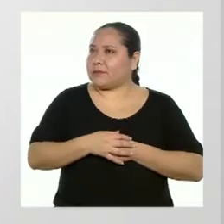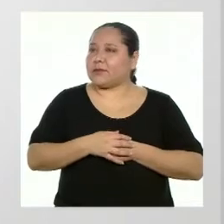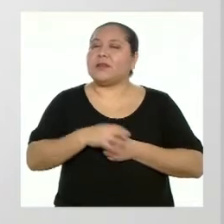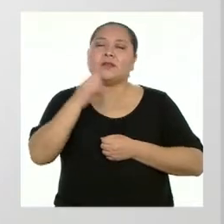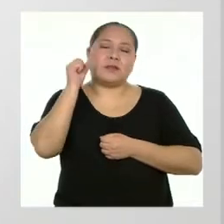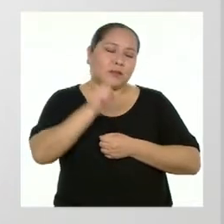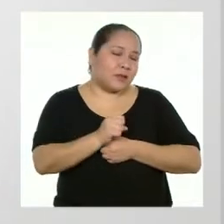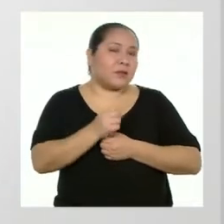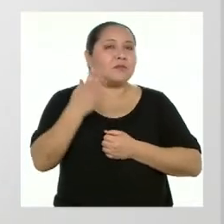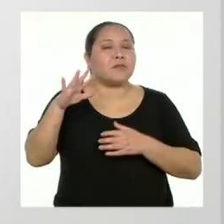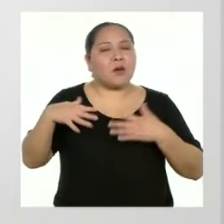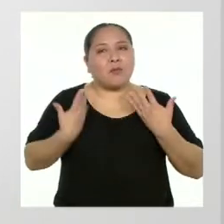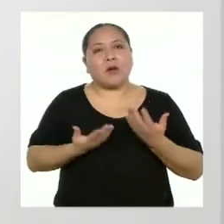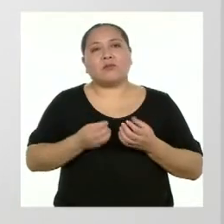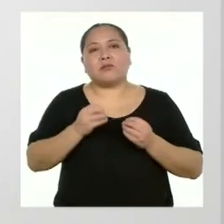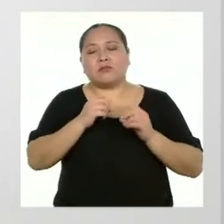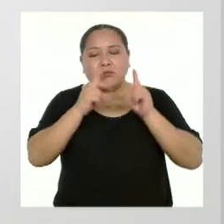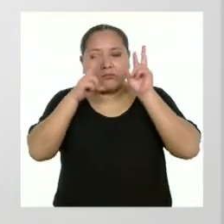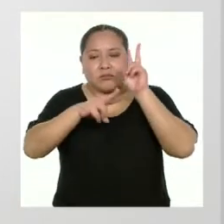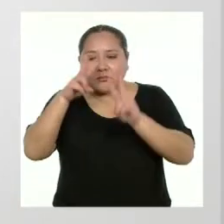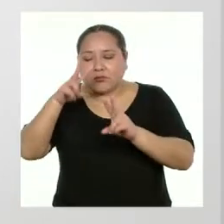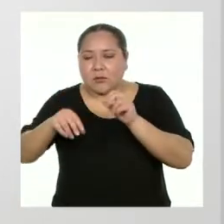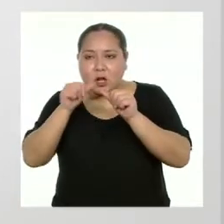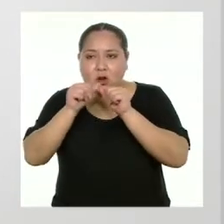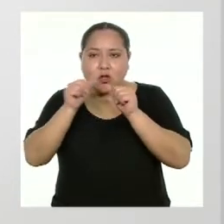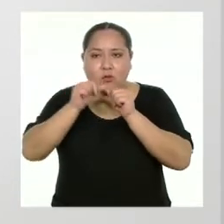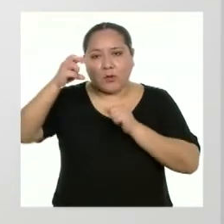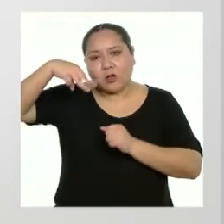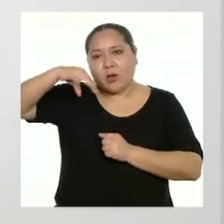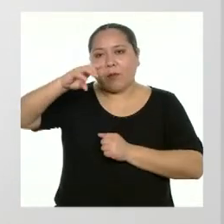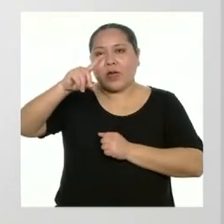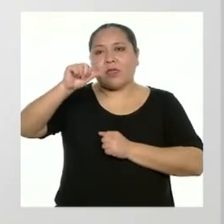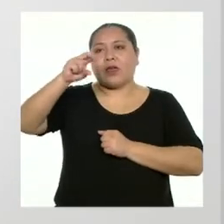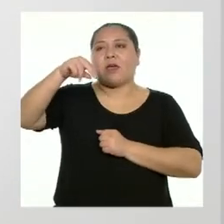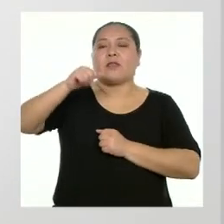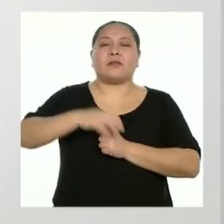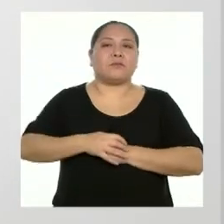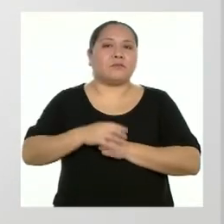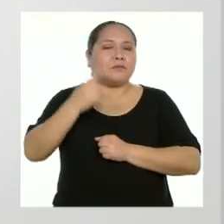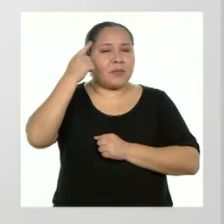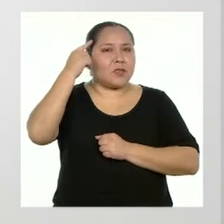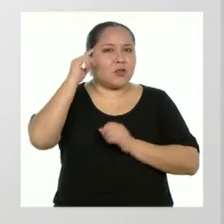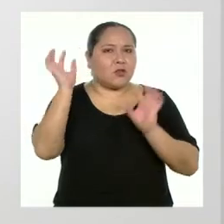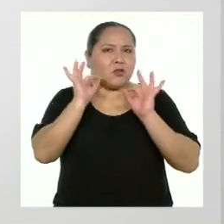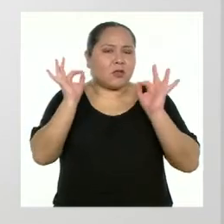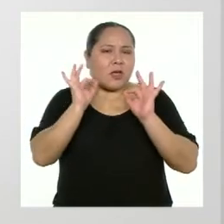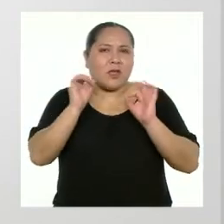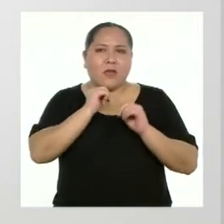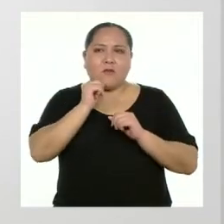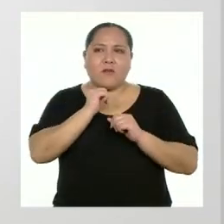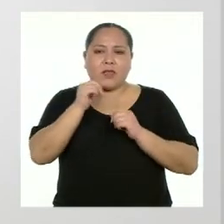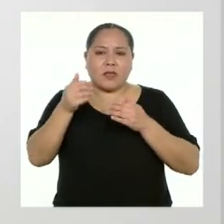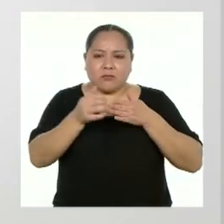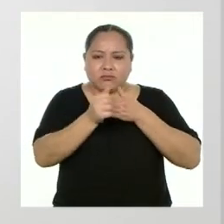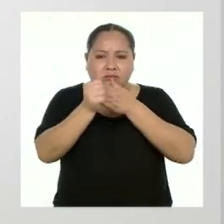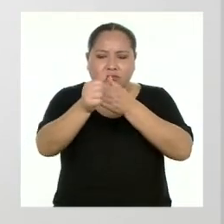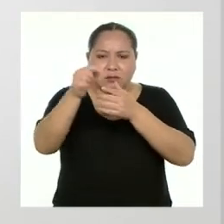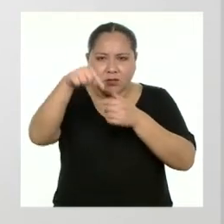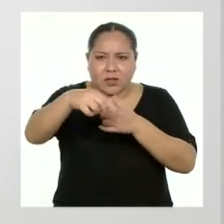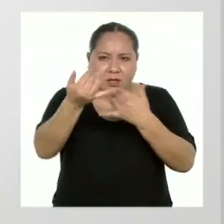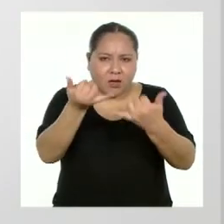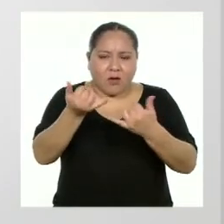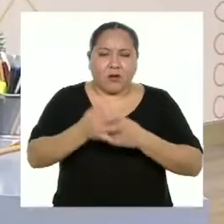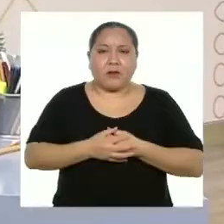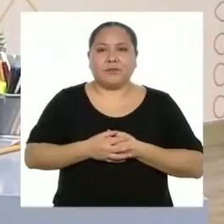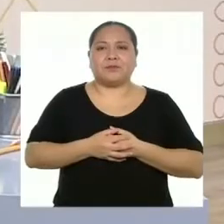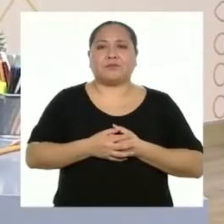Es posible realizar esa inferencia observando los valores de la mediana. Creo que no nos falta ya nada de la ruta que se tenía trazada